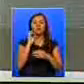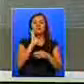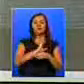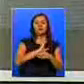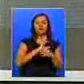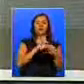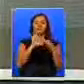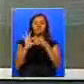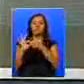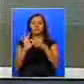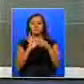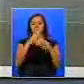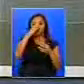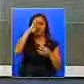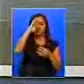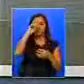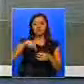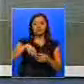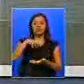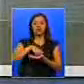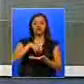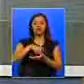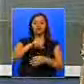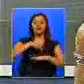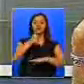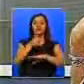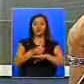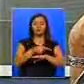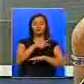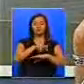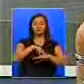a estar instalado en el Cantón Quevedo, aquí en el Ecuador.